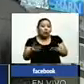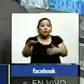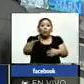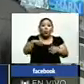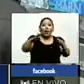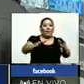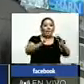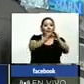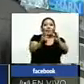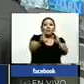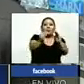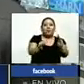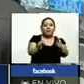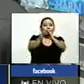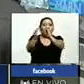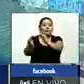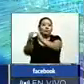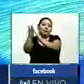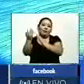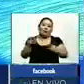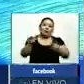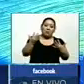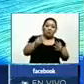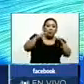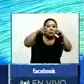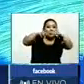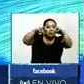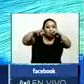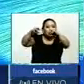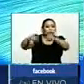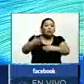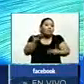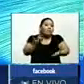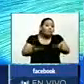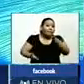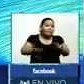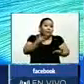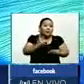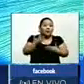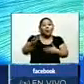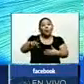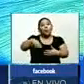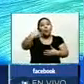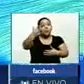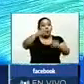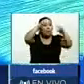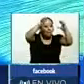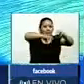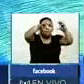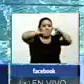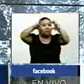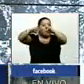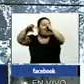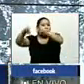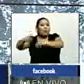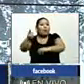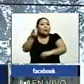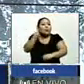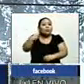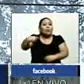zonas montañosas, estamos esperando algunas precipitaciones aisladas y muy probablemente la próxima onda tropical que genere impacto sobre la